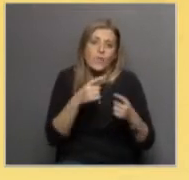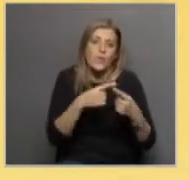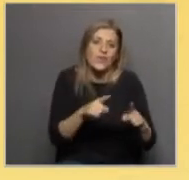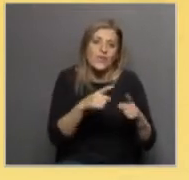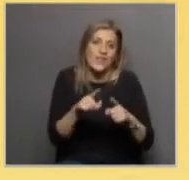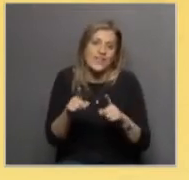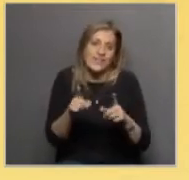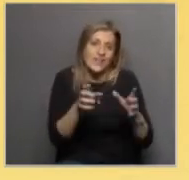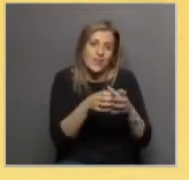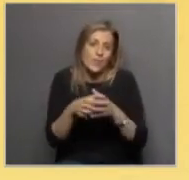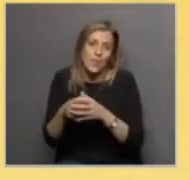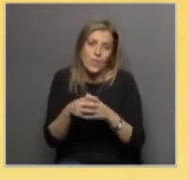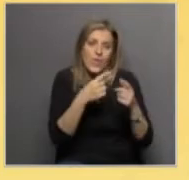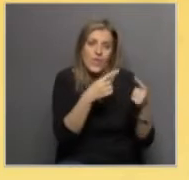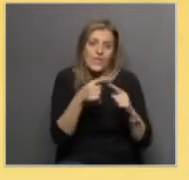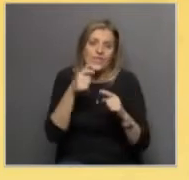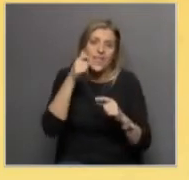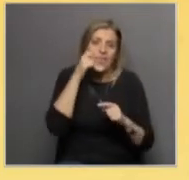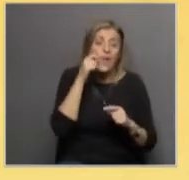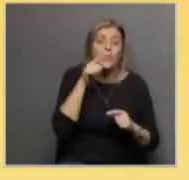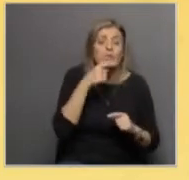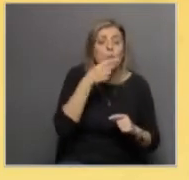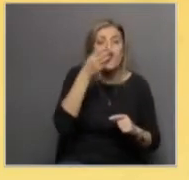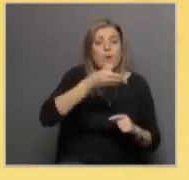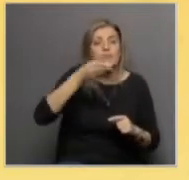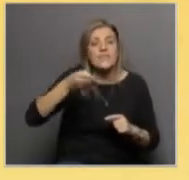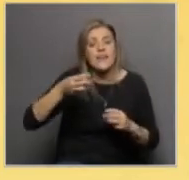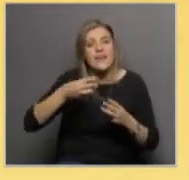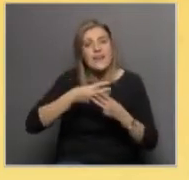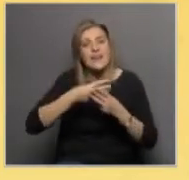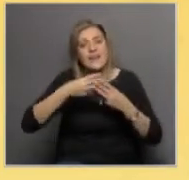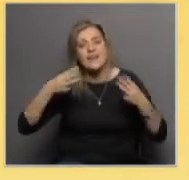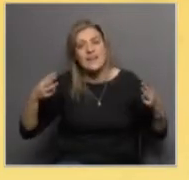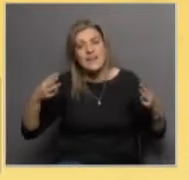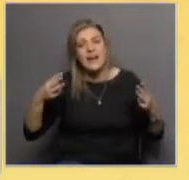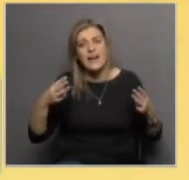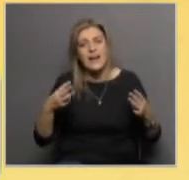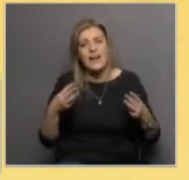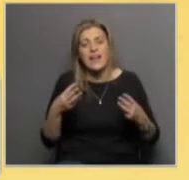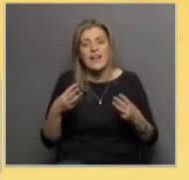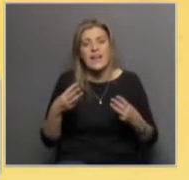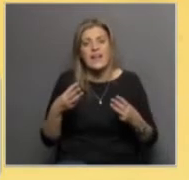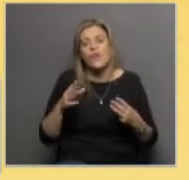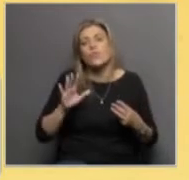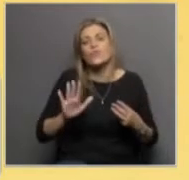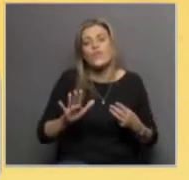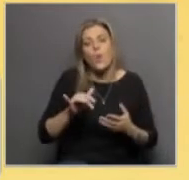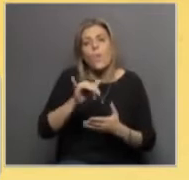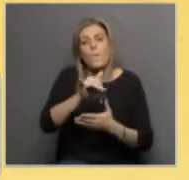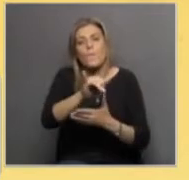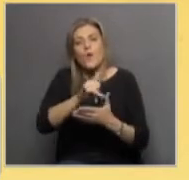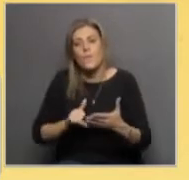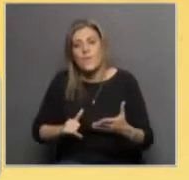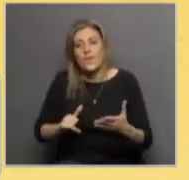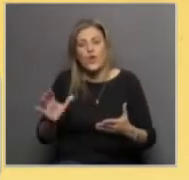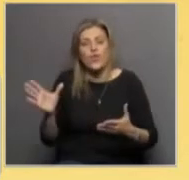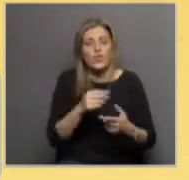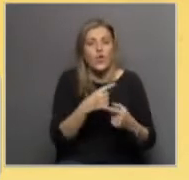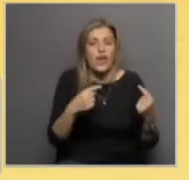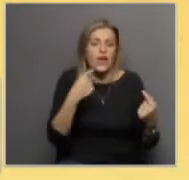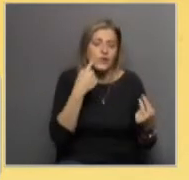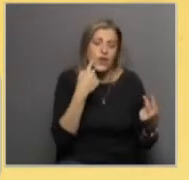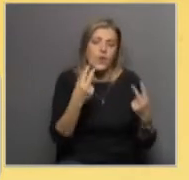Por eso es que esos porcentajes generales o globales es como si fuera un promedio de todo lo que se observa.